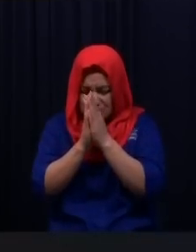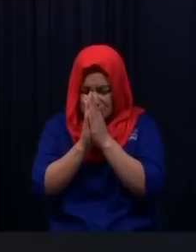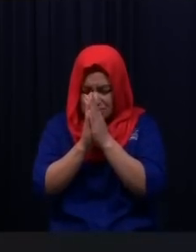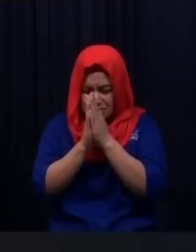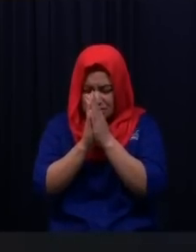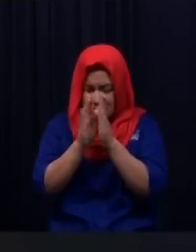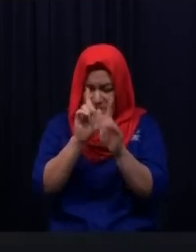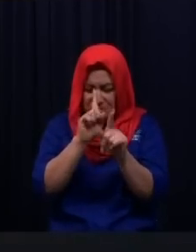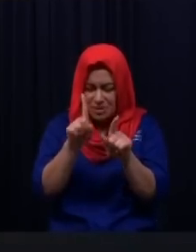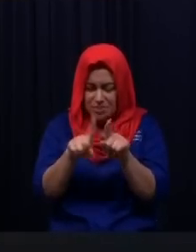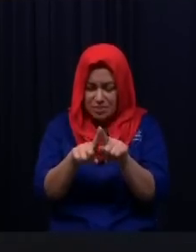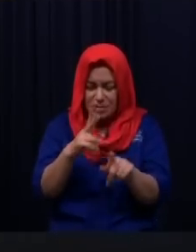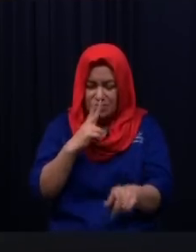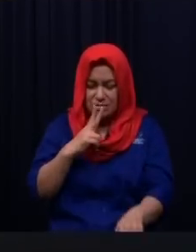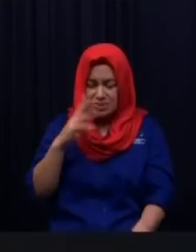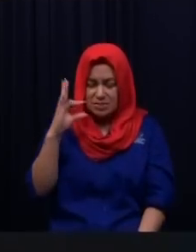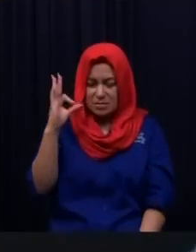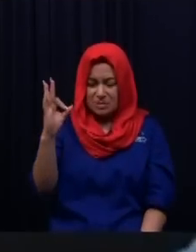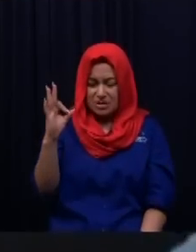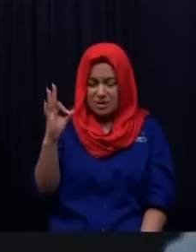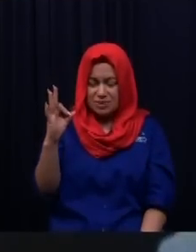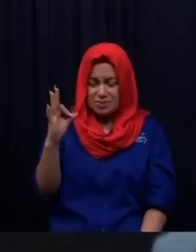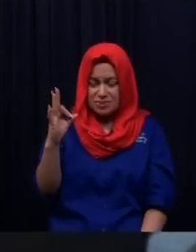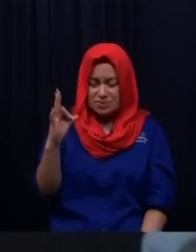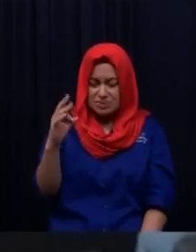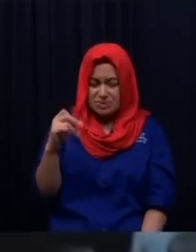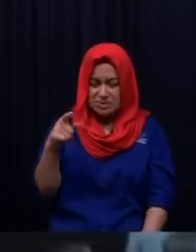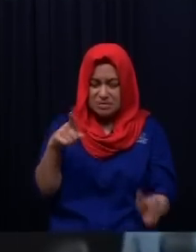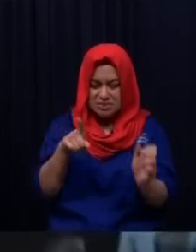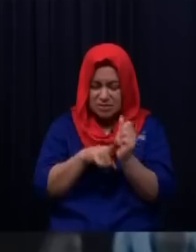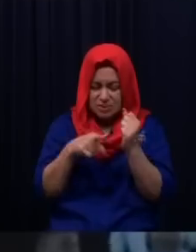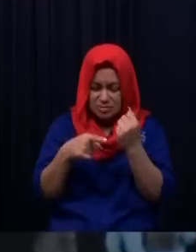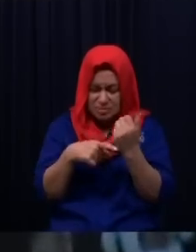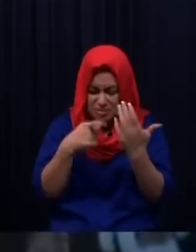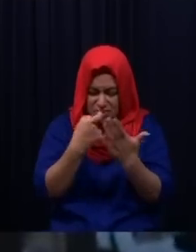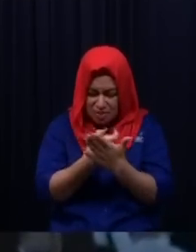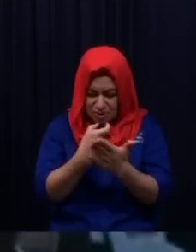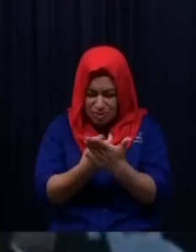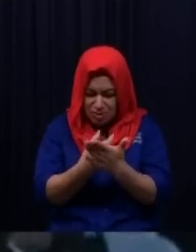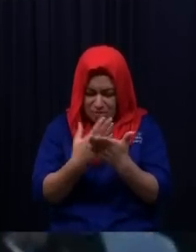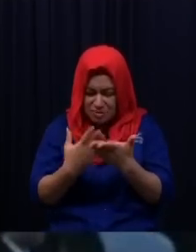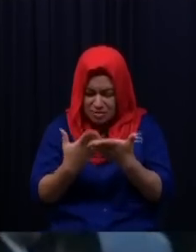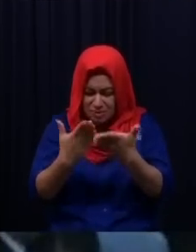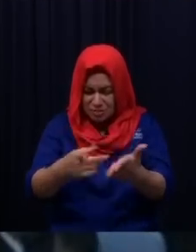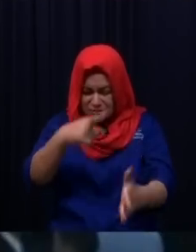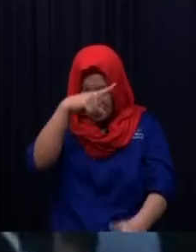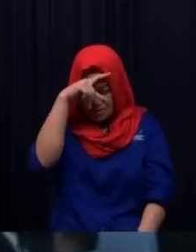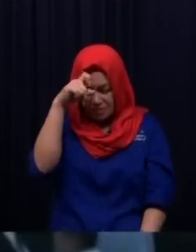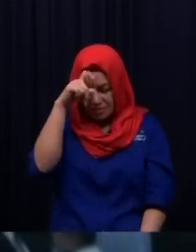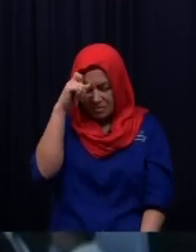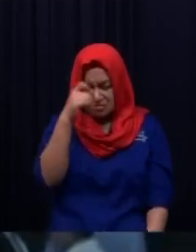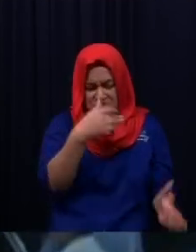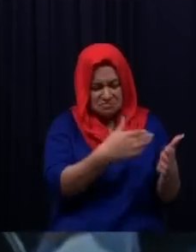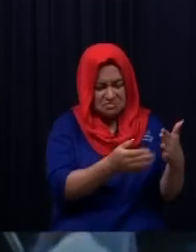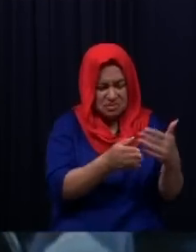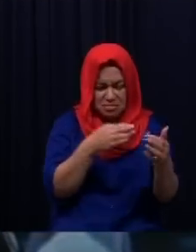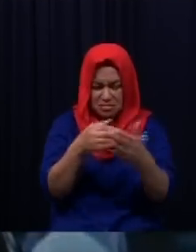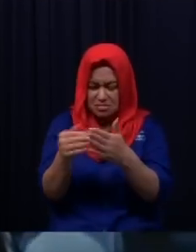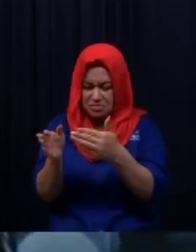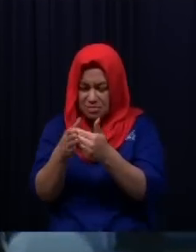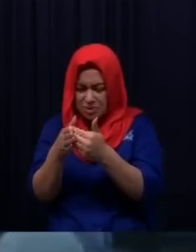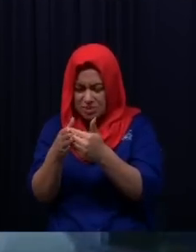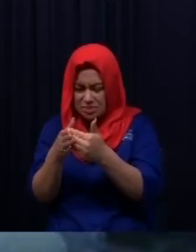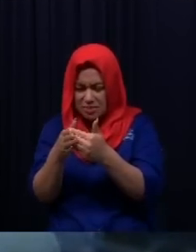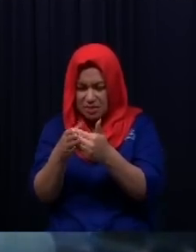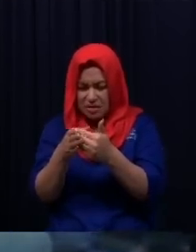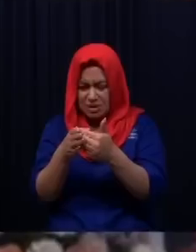económicas. Provee un trabajo, Señor, en el nombre de Jesús. Y cualquier tribulación, Señor,